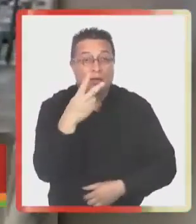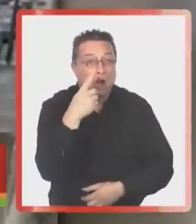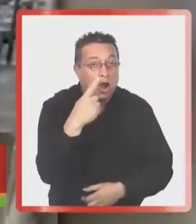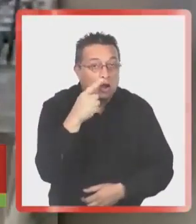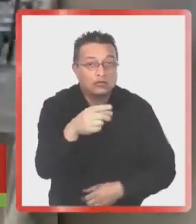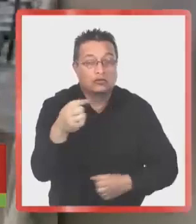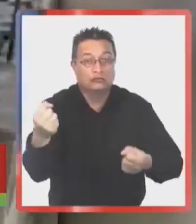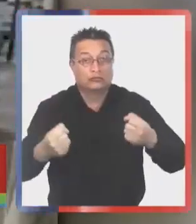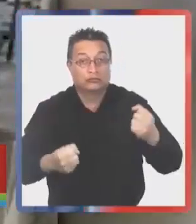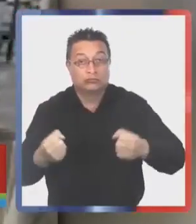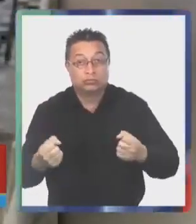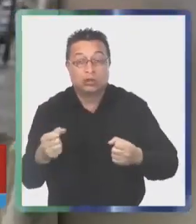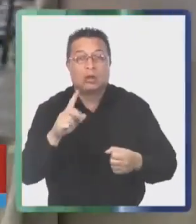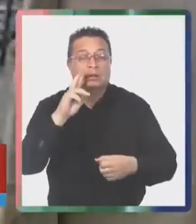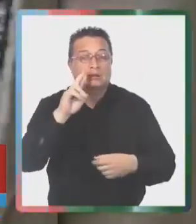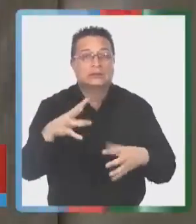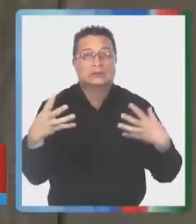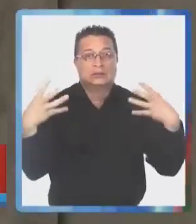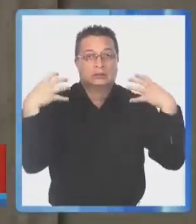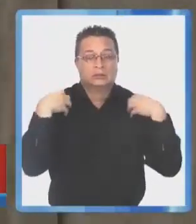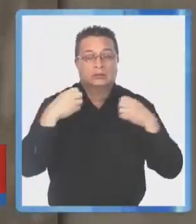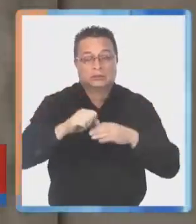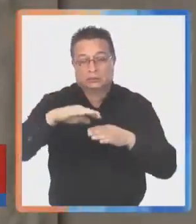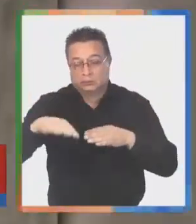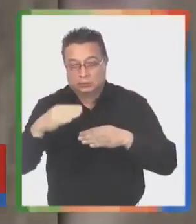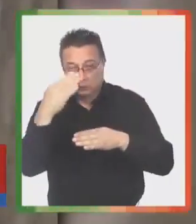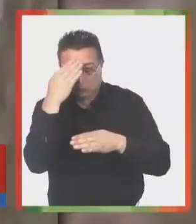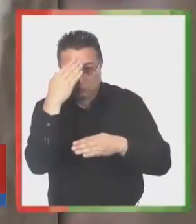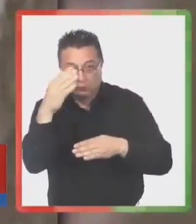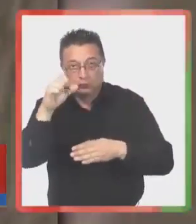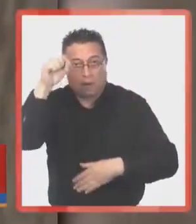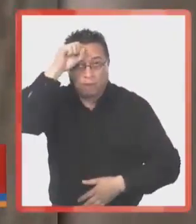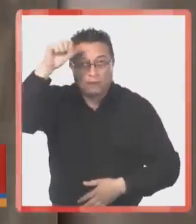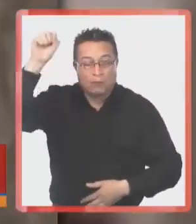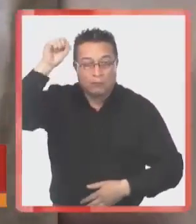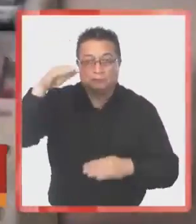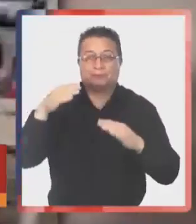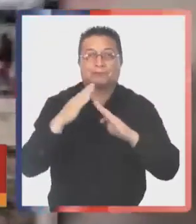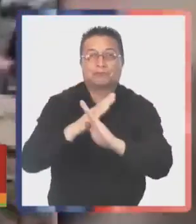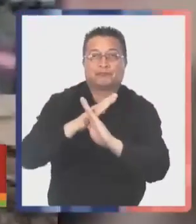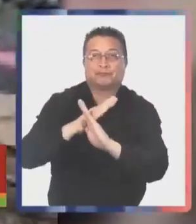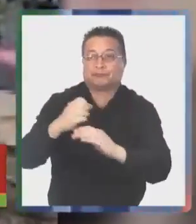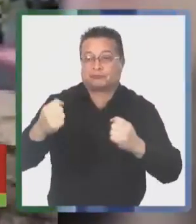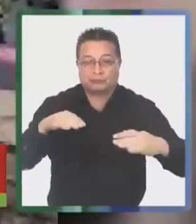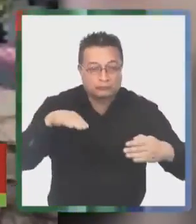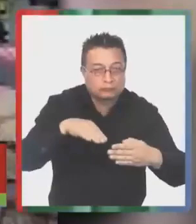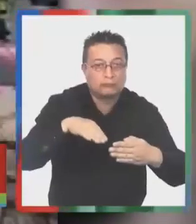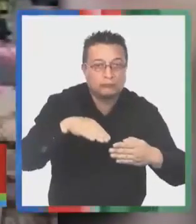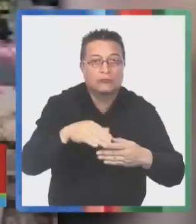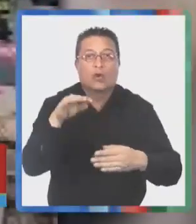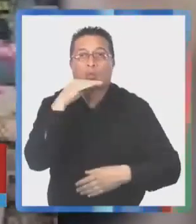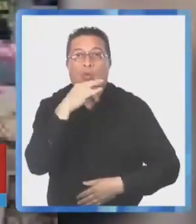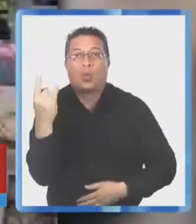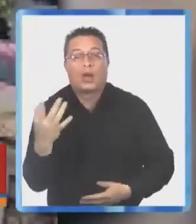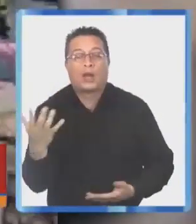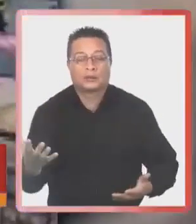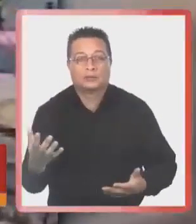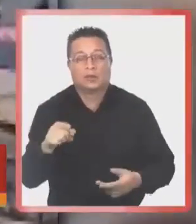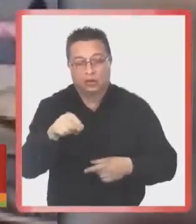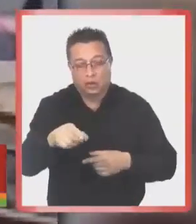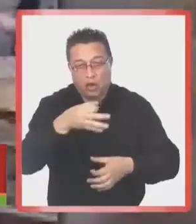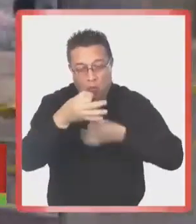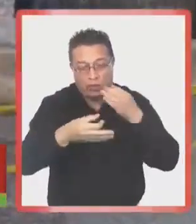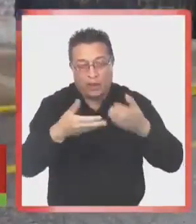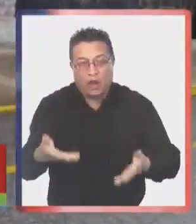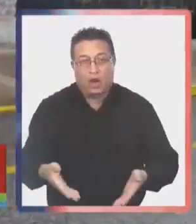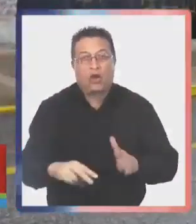Arenas vamos a conocer de los conductores que de manera irresponsable se estacionan frente a las compañías de bomberos y bloquean la salida de los carros a las